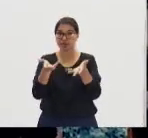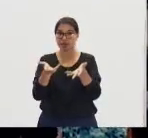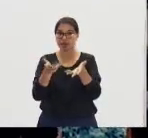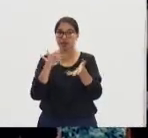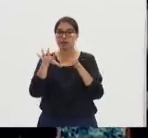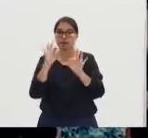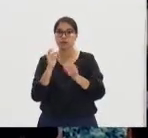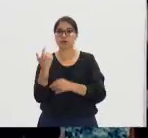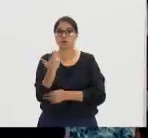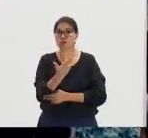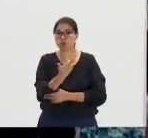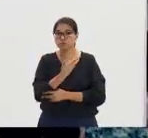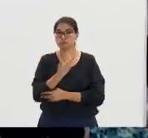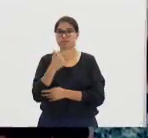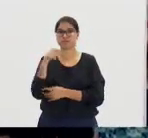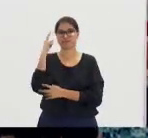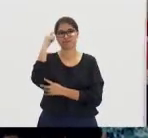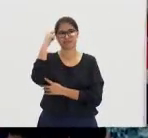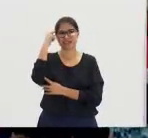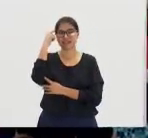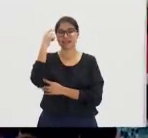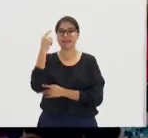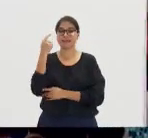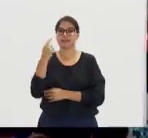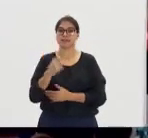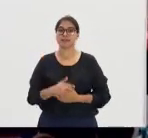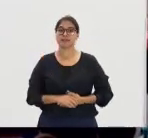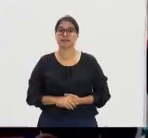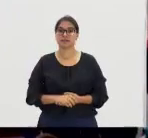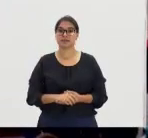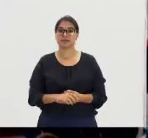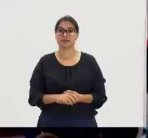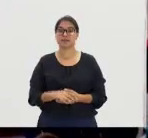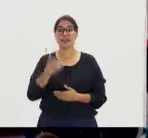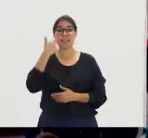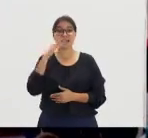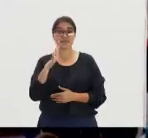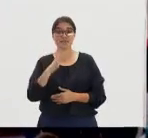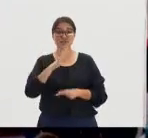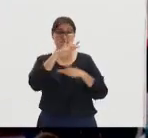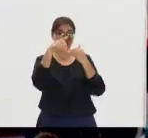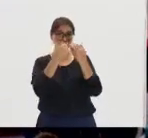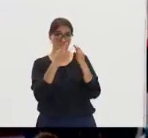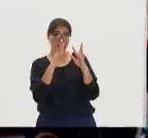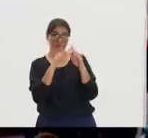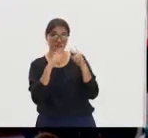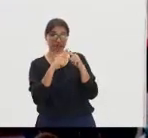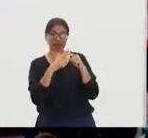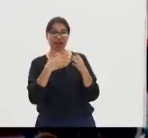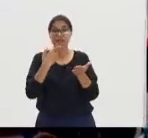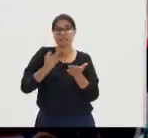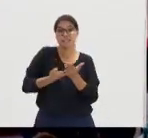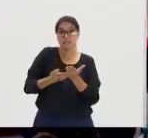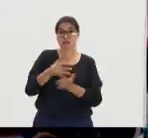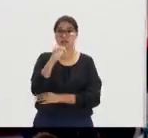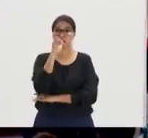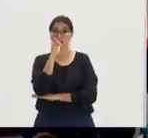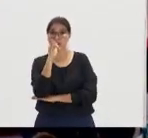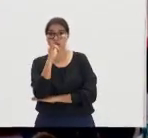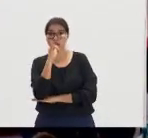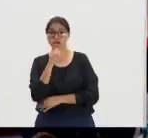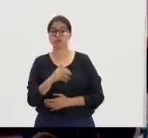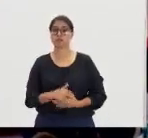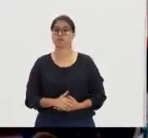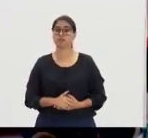cometido el error de encerrar a la iglesia en tropiezos de sexo, alcohol. Es cierto, pero hay muchos